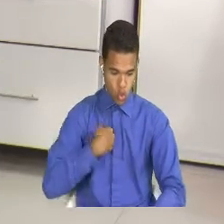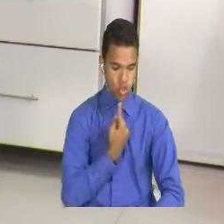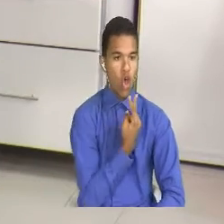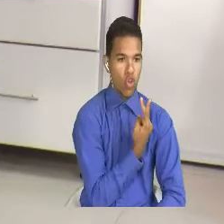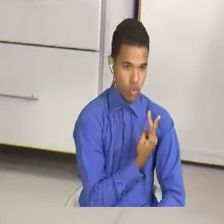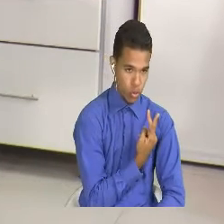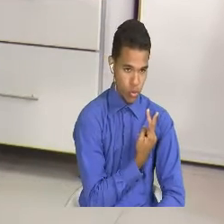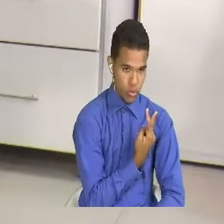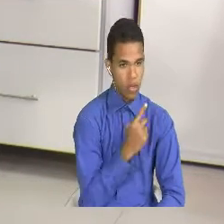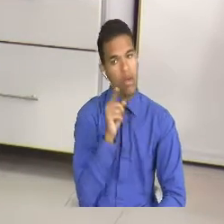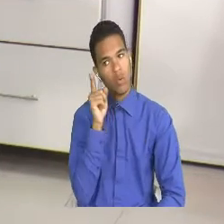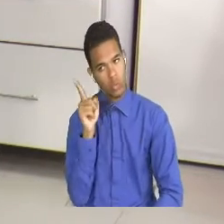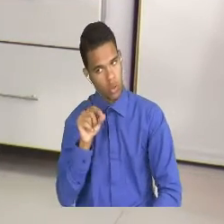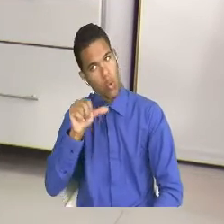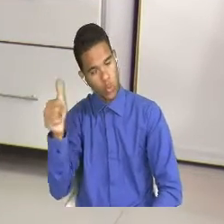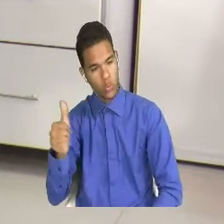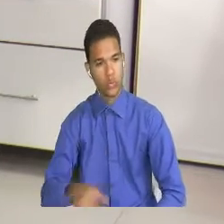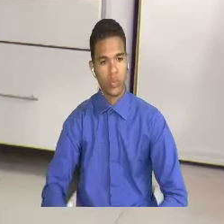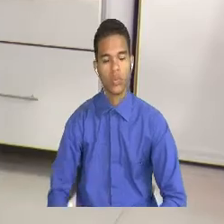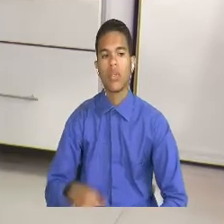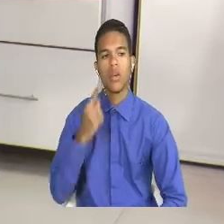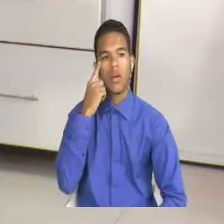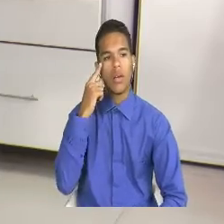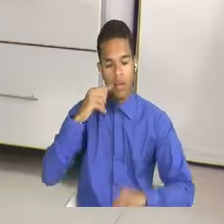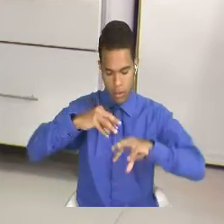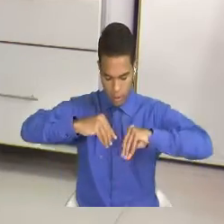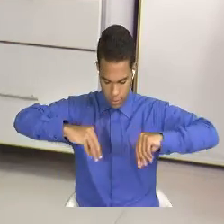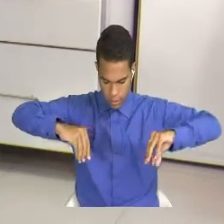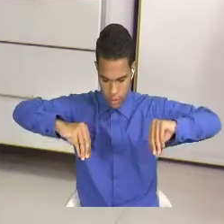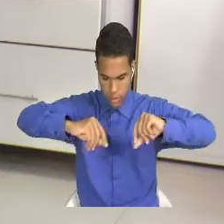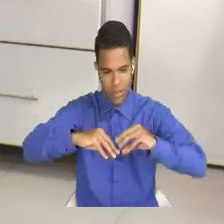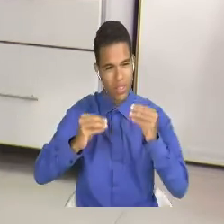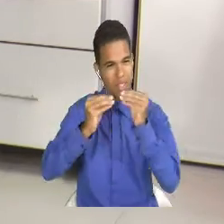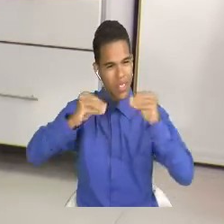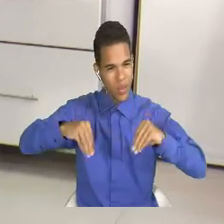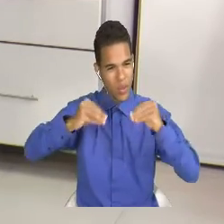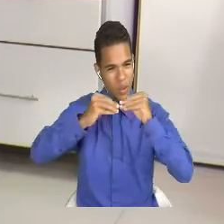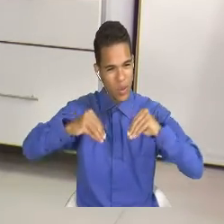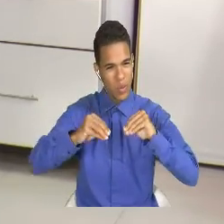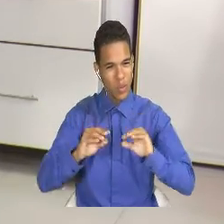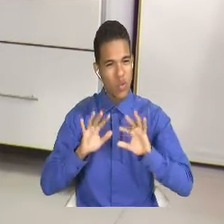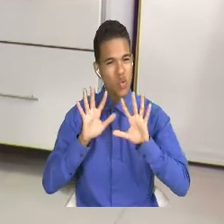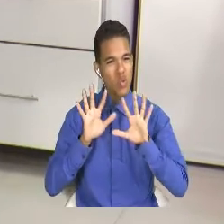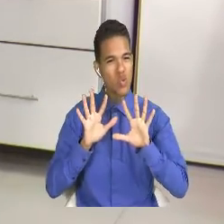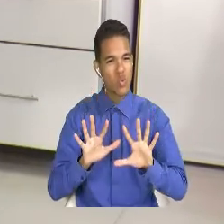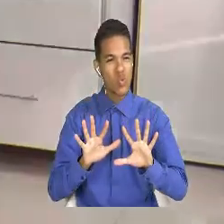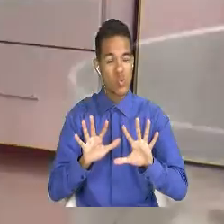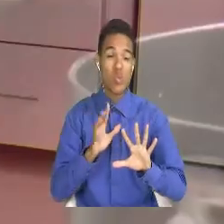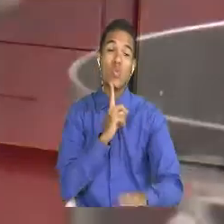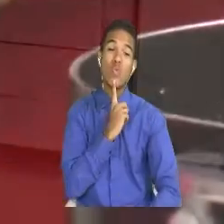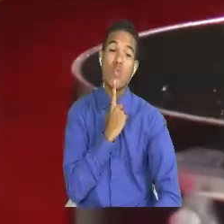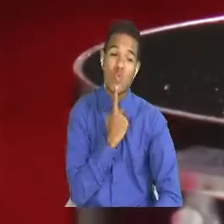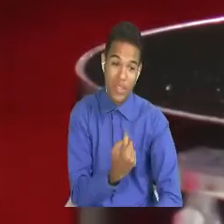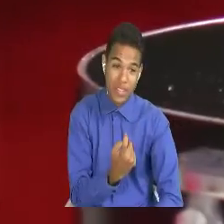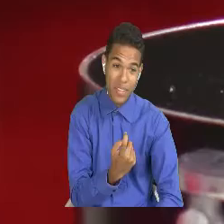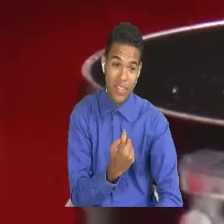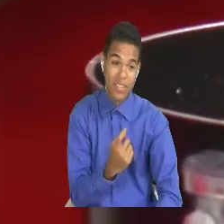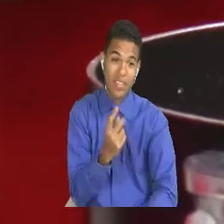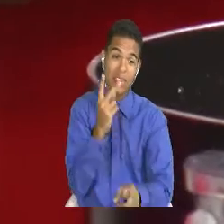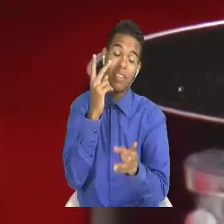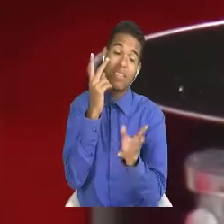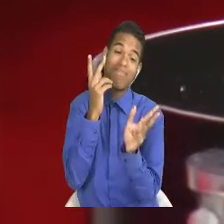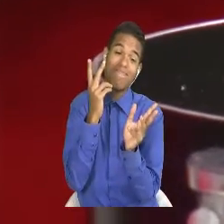ver. Trabajar con harina de trigo y huevo siempre es muy complicado en el sentido